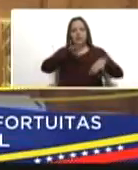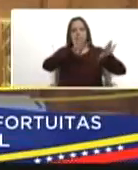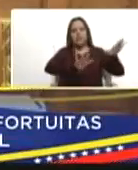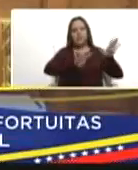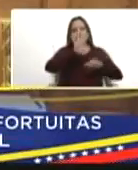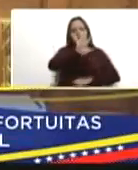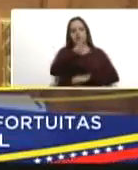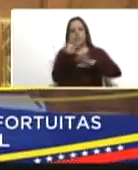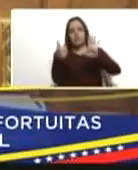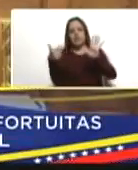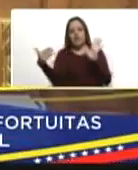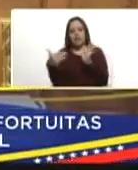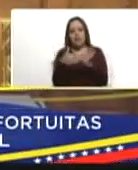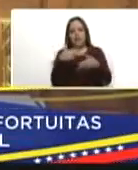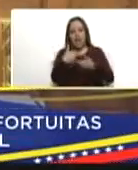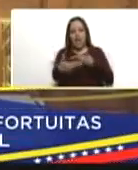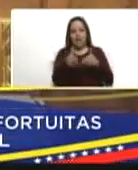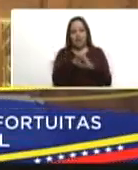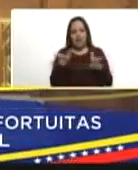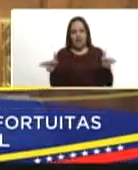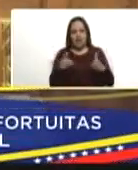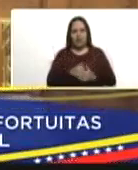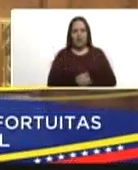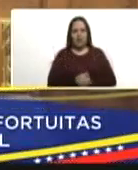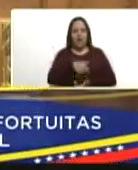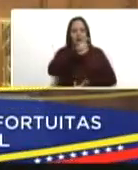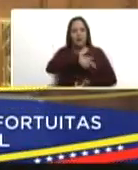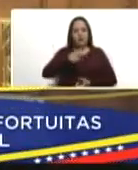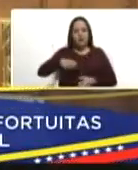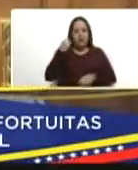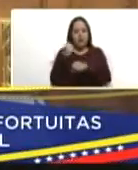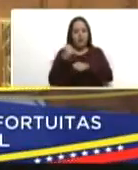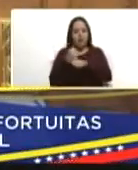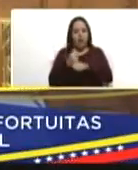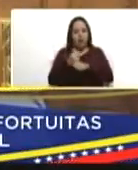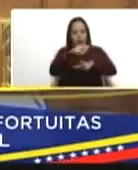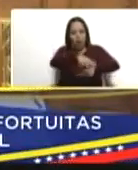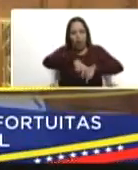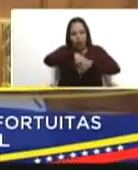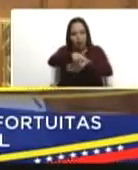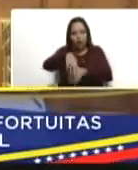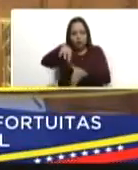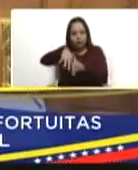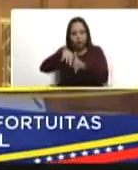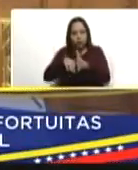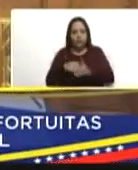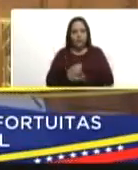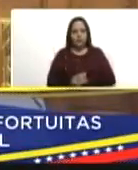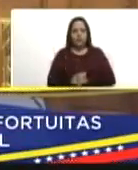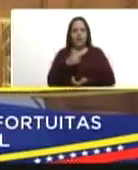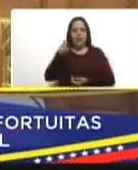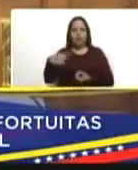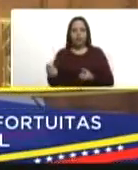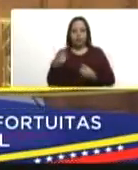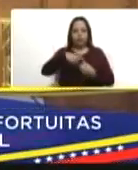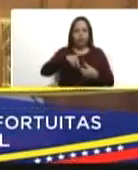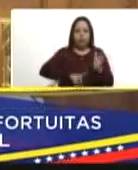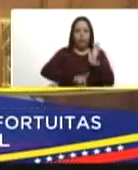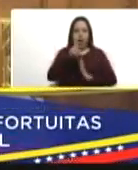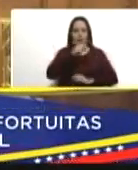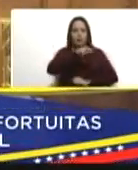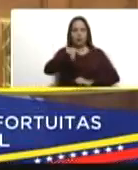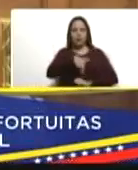13956 hectáreas a campesinos y campesinas incorporando a la producción